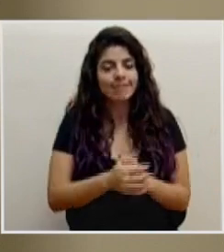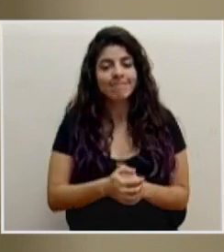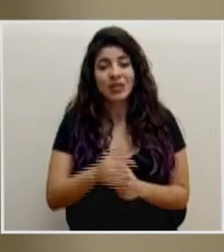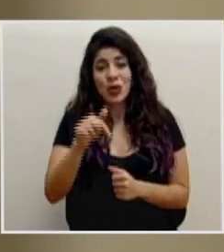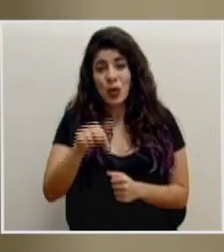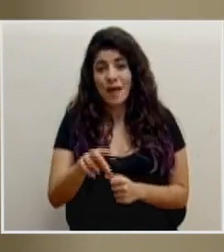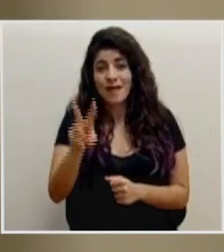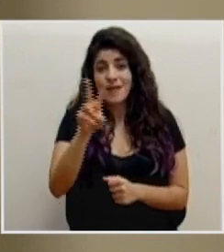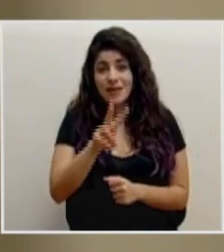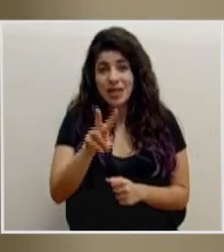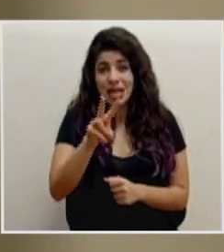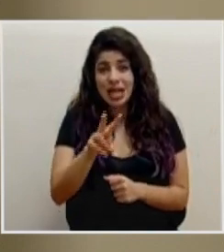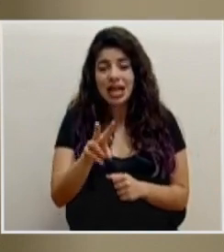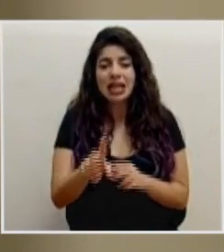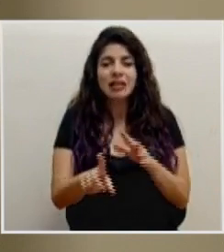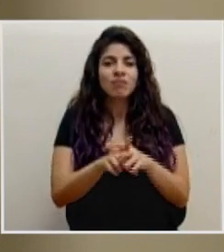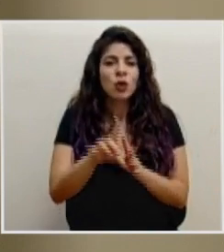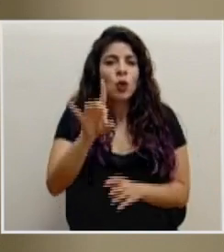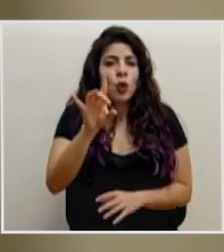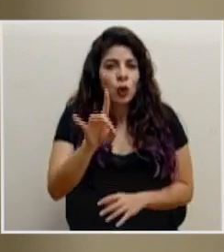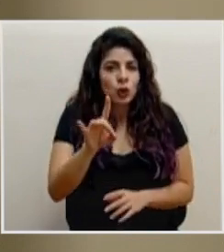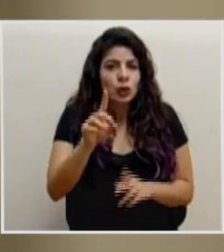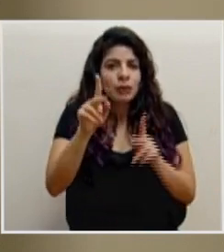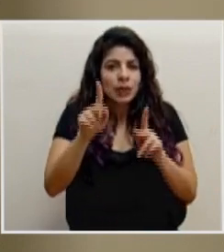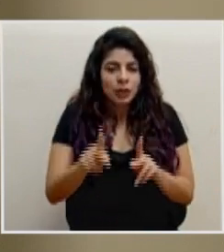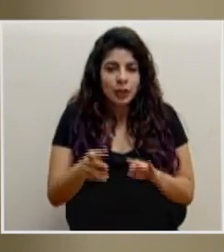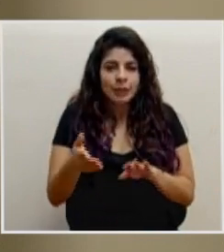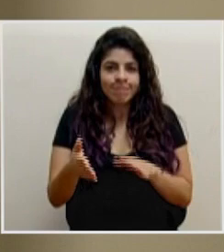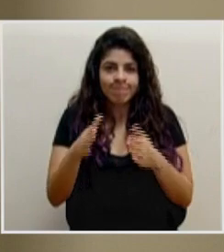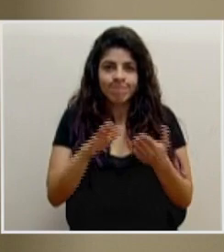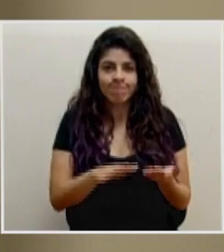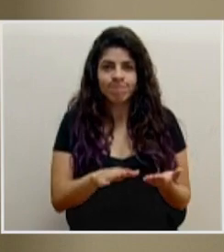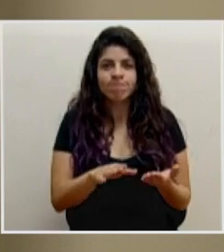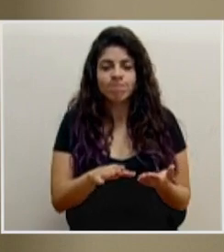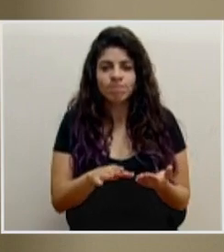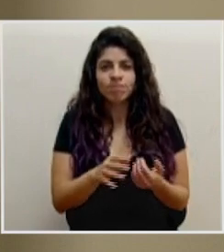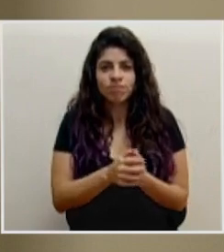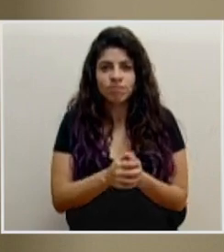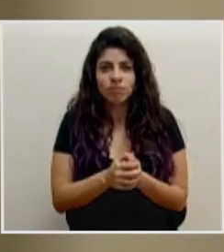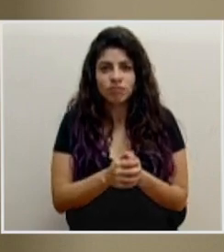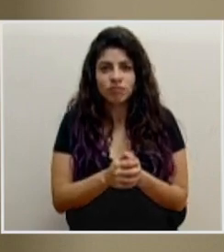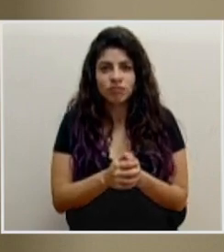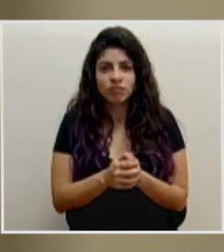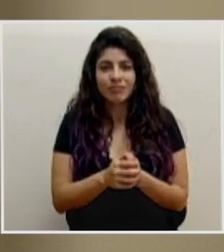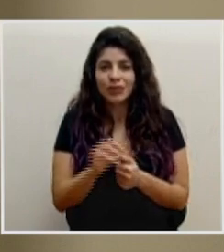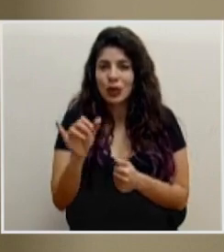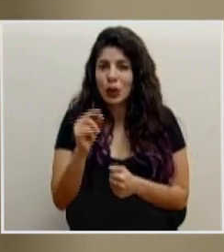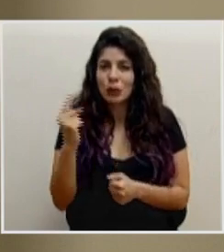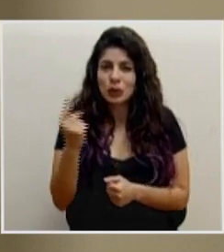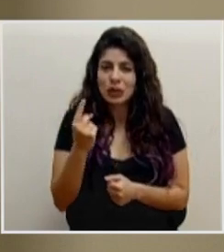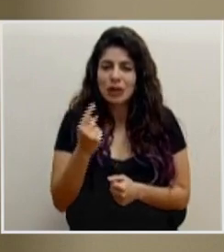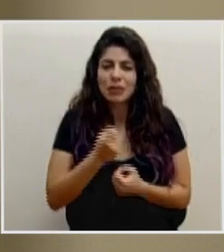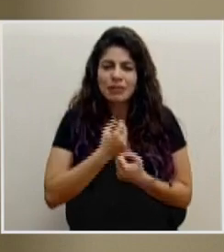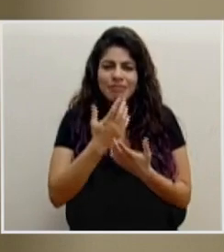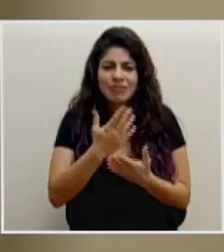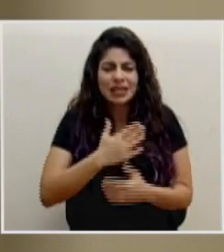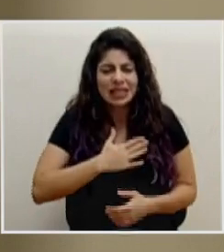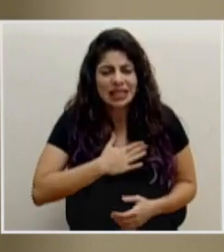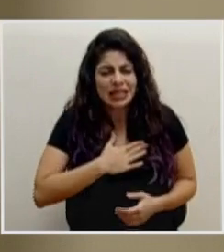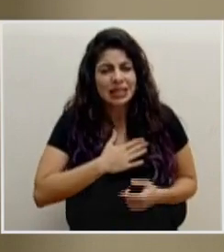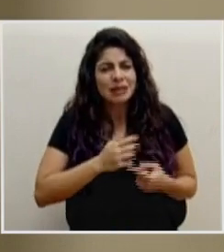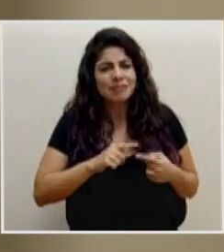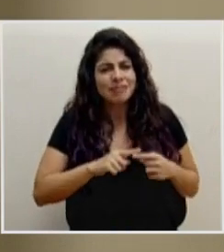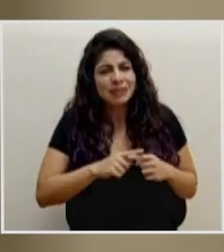hoy viernes se registran 8 personas fallecidas y como siempre externamos nuestro más